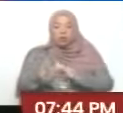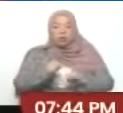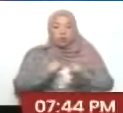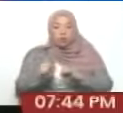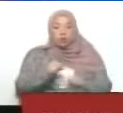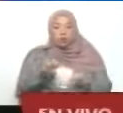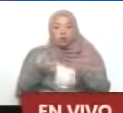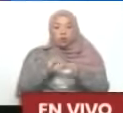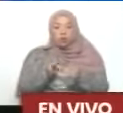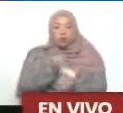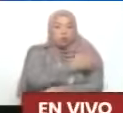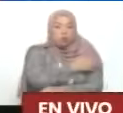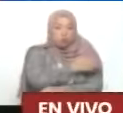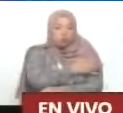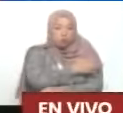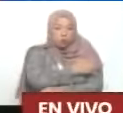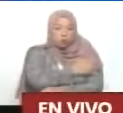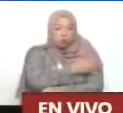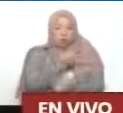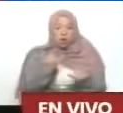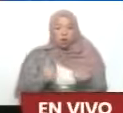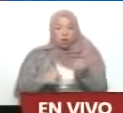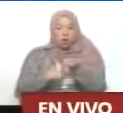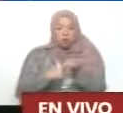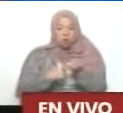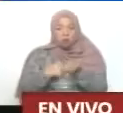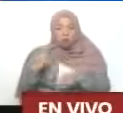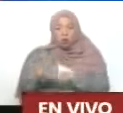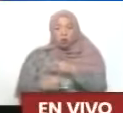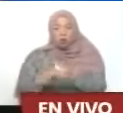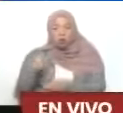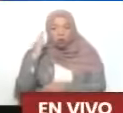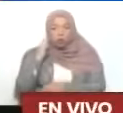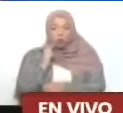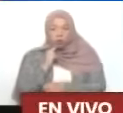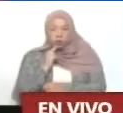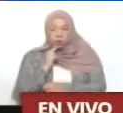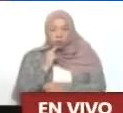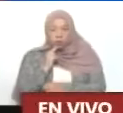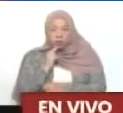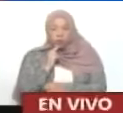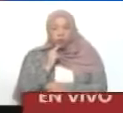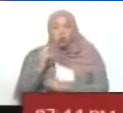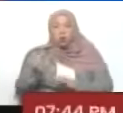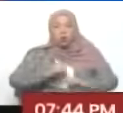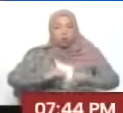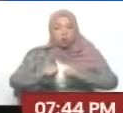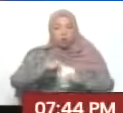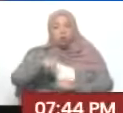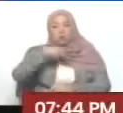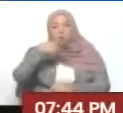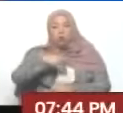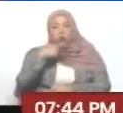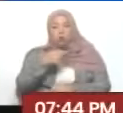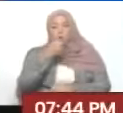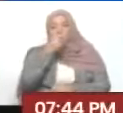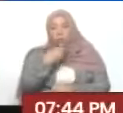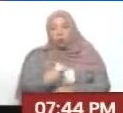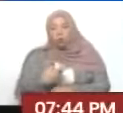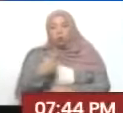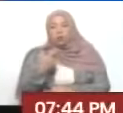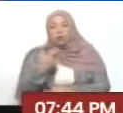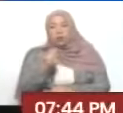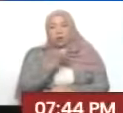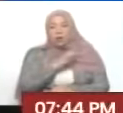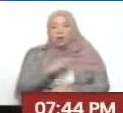fueron de la oposición y se vinieron a las fuerzas bolivarianas. Tenemos un movimiento político muy poderoso, de raíces